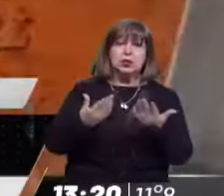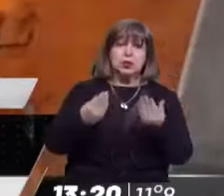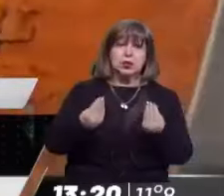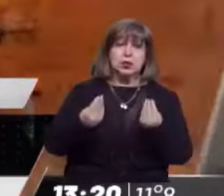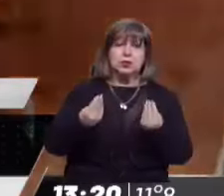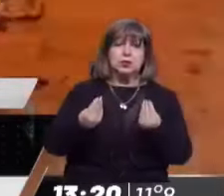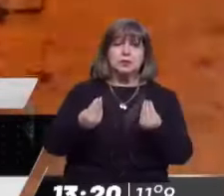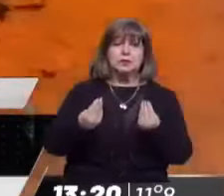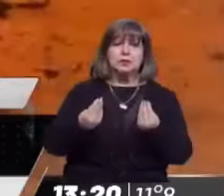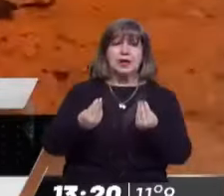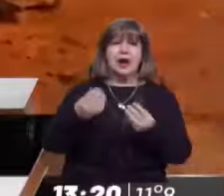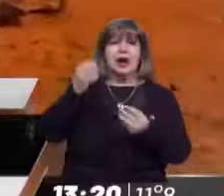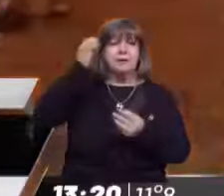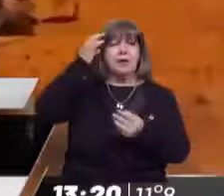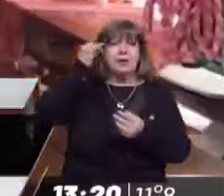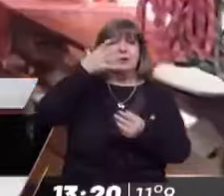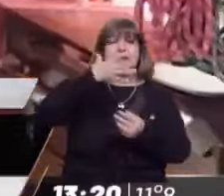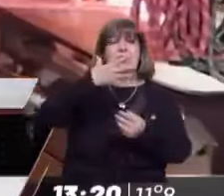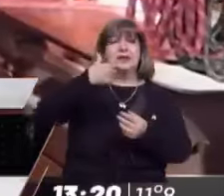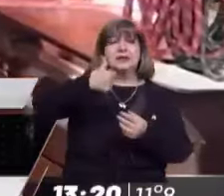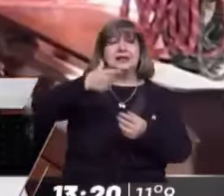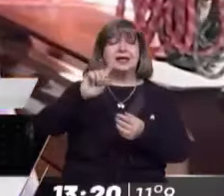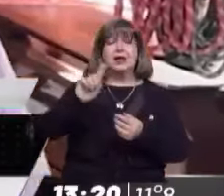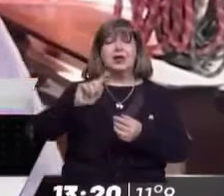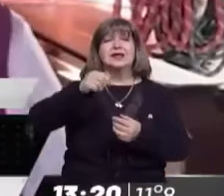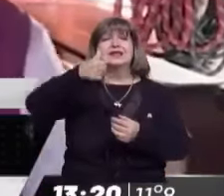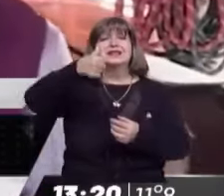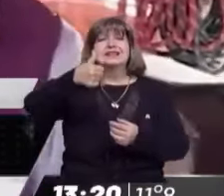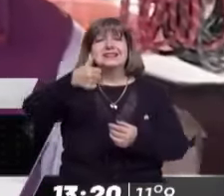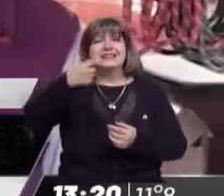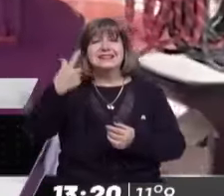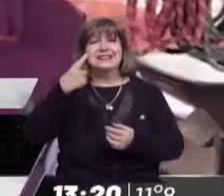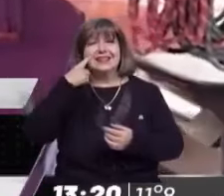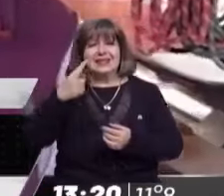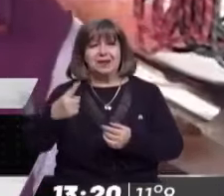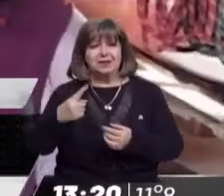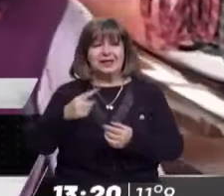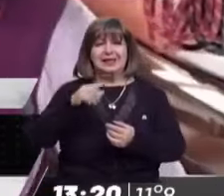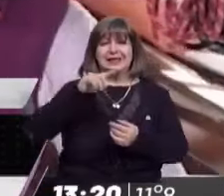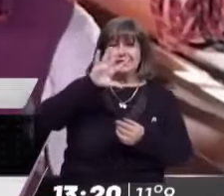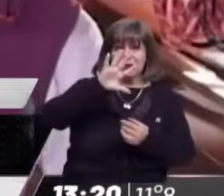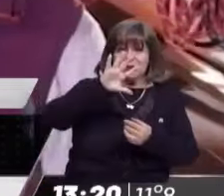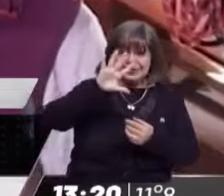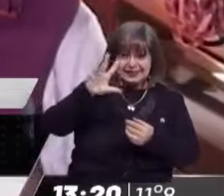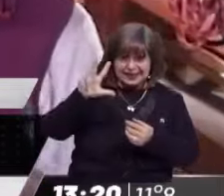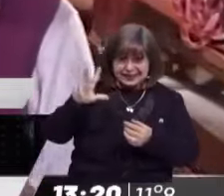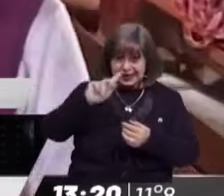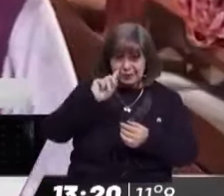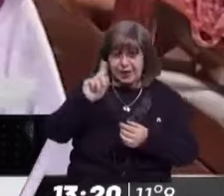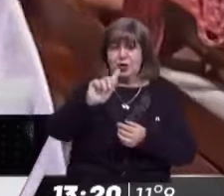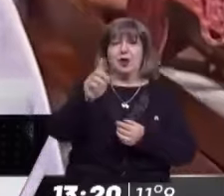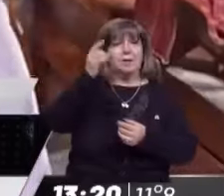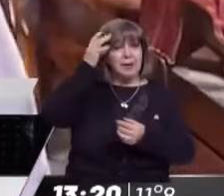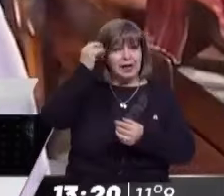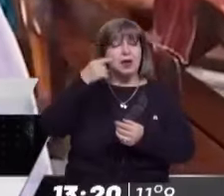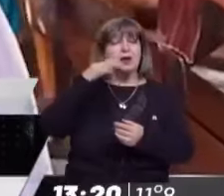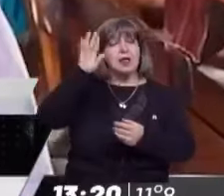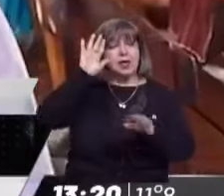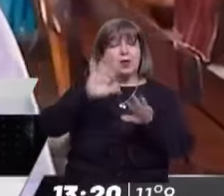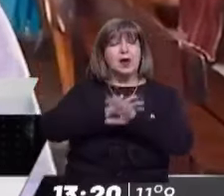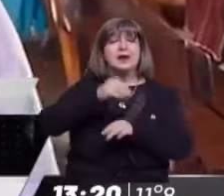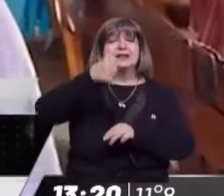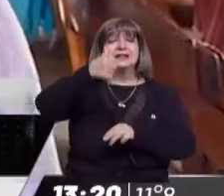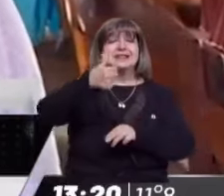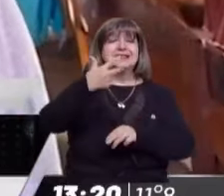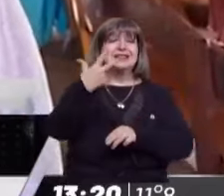Mendoza. 63.000, dije 53. ¿Subió? Bueno. La culpa es de Milei. Todo sube y muy rápido. Escuchen una cosa. La invitación para todos